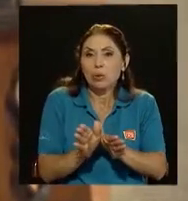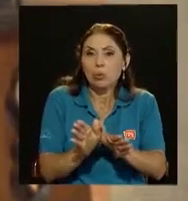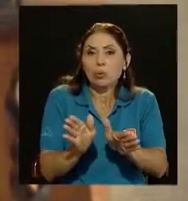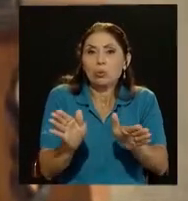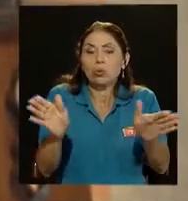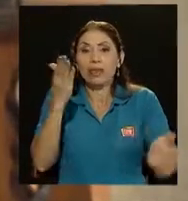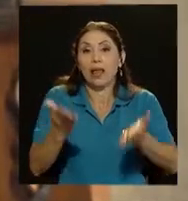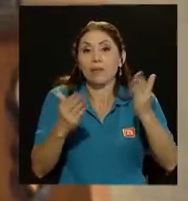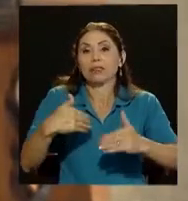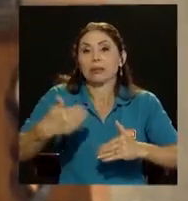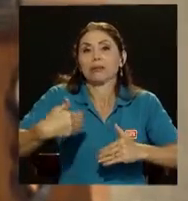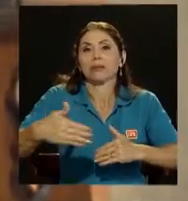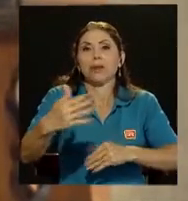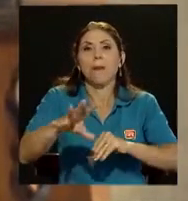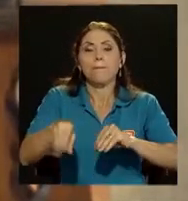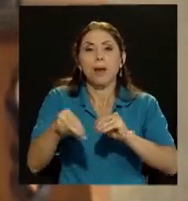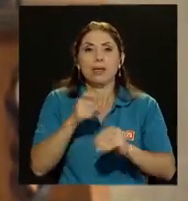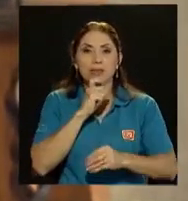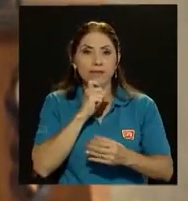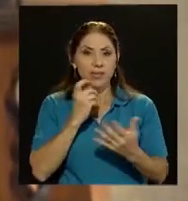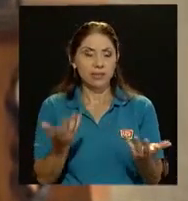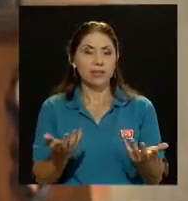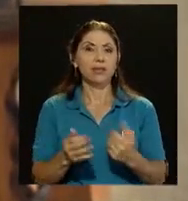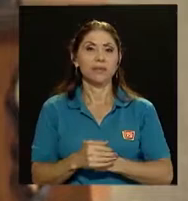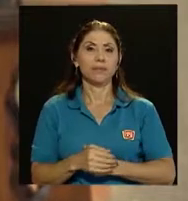y es un tema donde